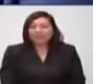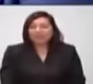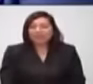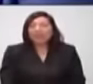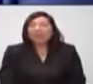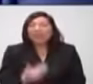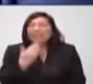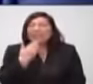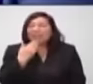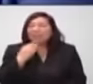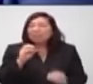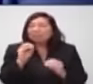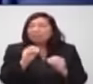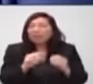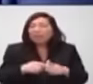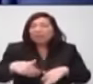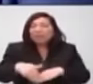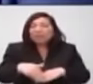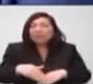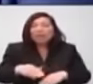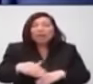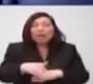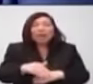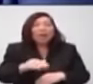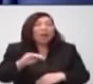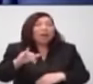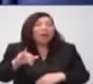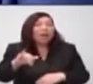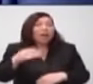¿Quién hará el mantenimiento en la vía expresa? ¿No?